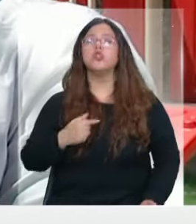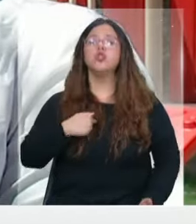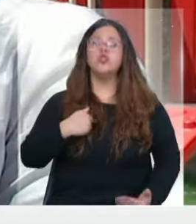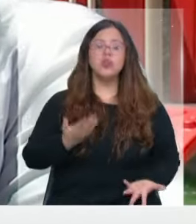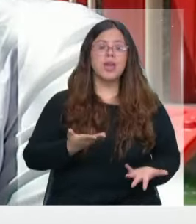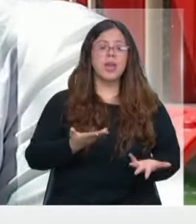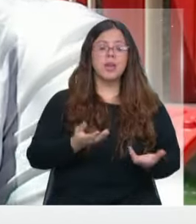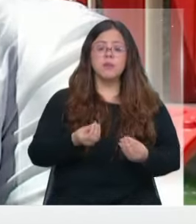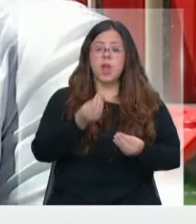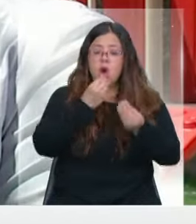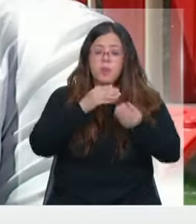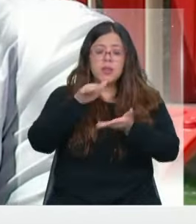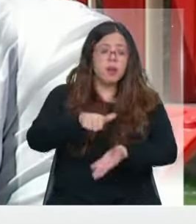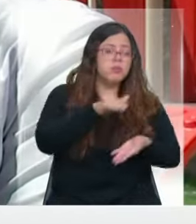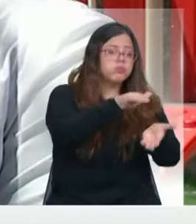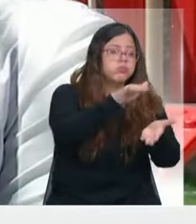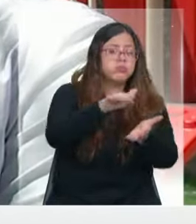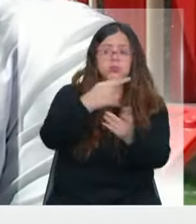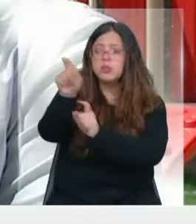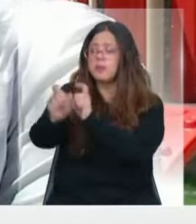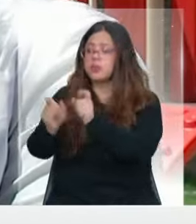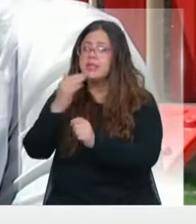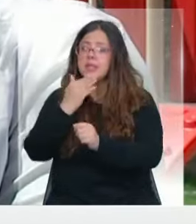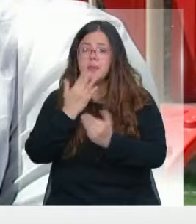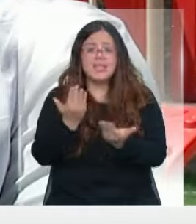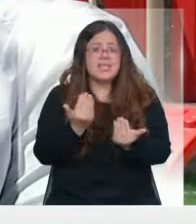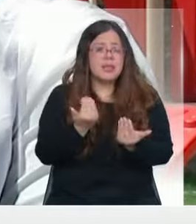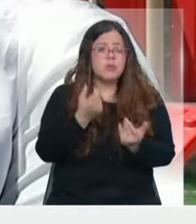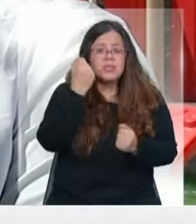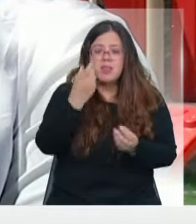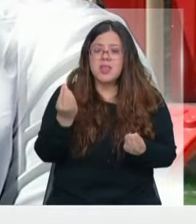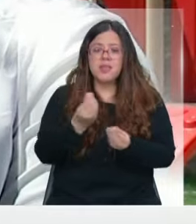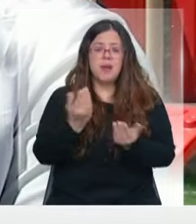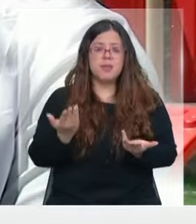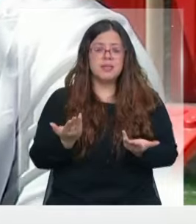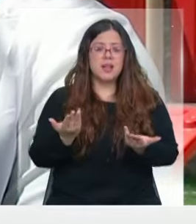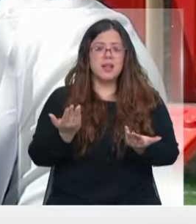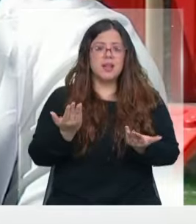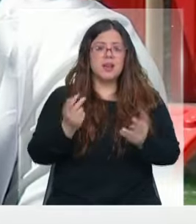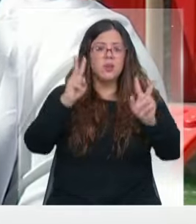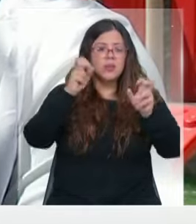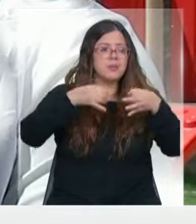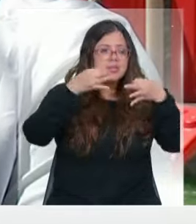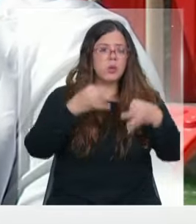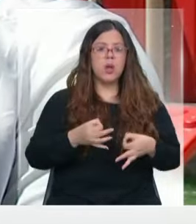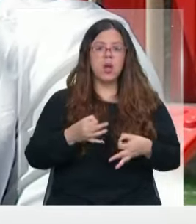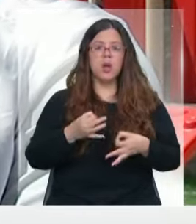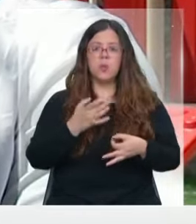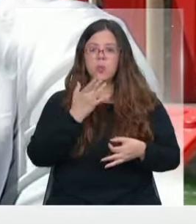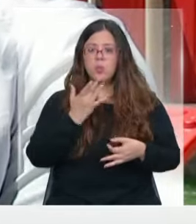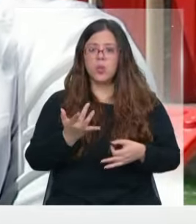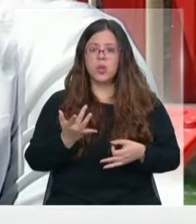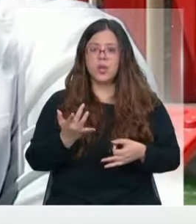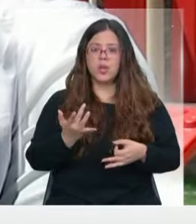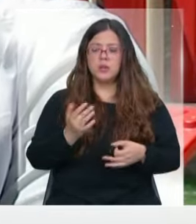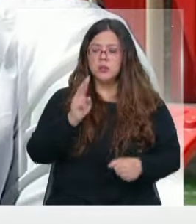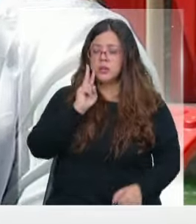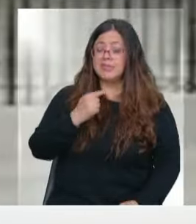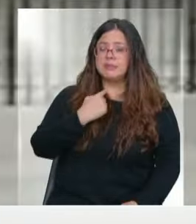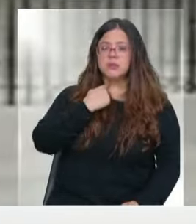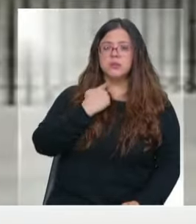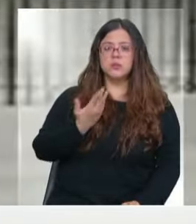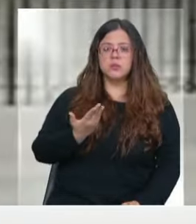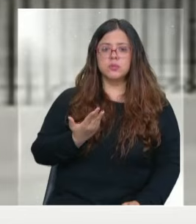entrego pedidos, hay compañeros que entregan pedidos y necesitamos saber qué va a pasar con el tema de la seguridad, porque nos estamos viendo bastante